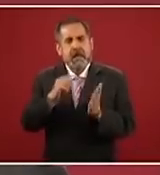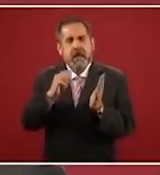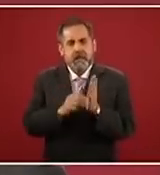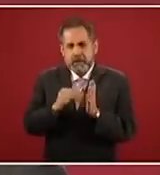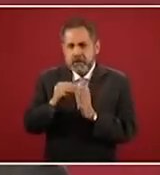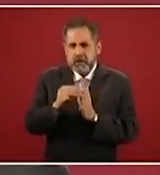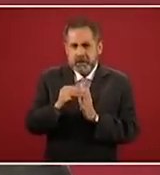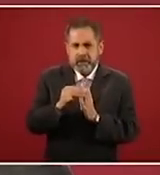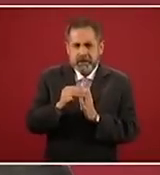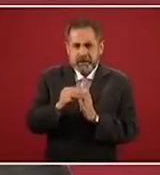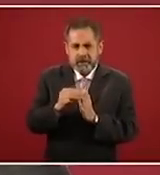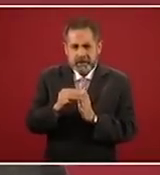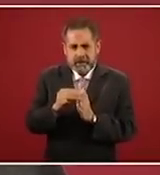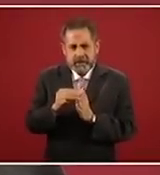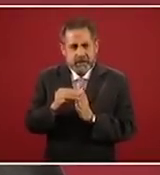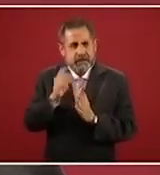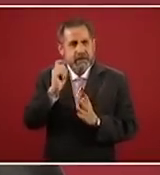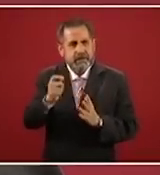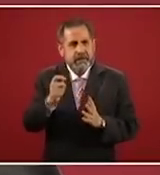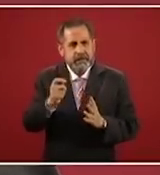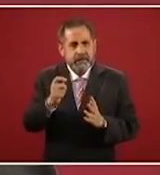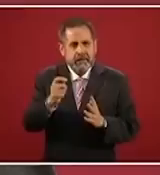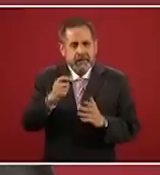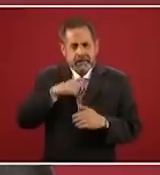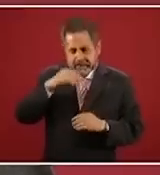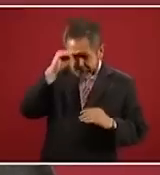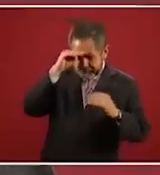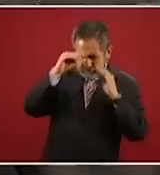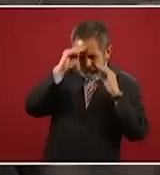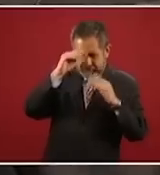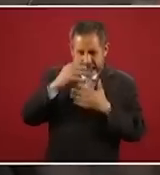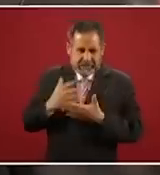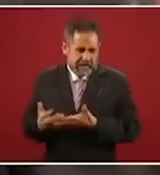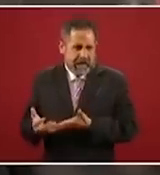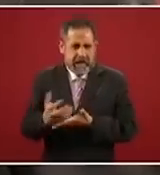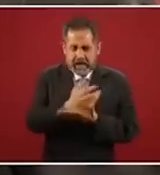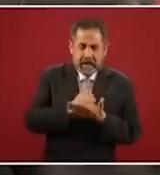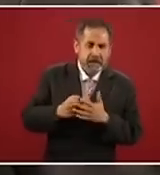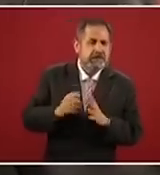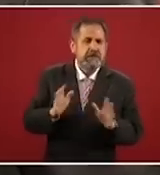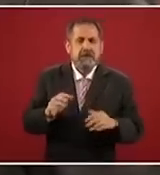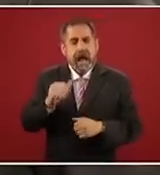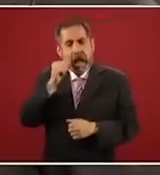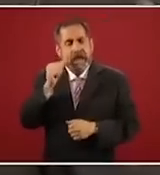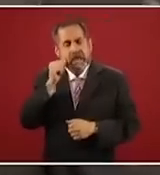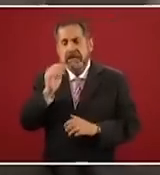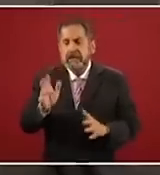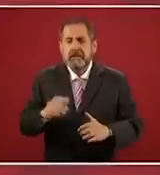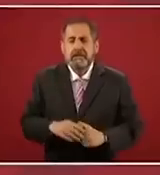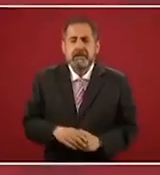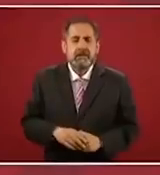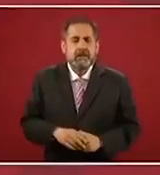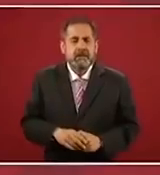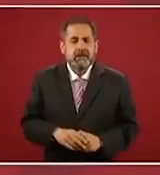3,000 millones que estamos pensando obtener. Es decir, ayer